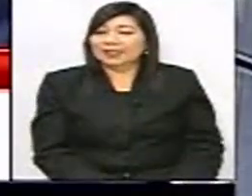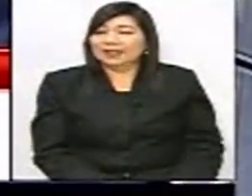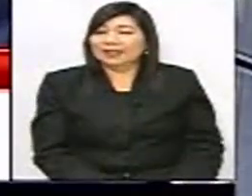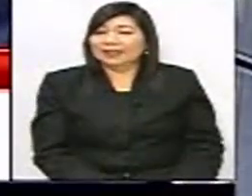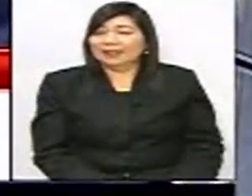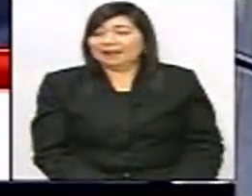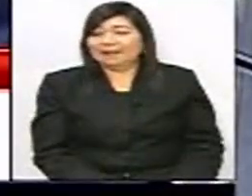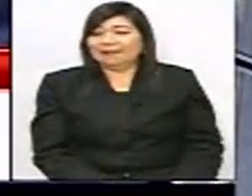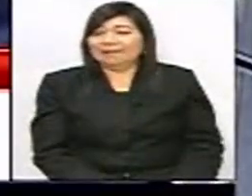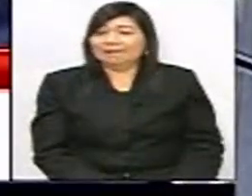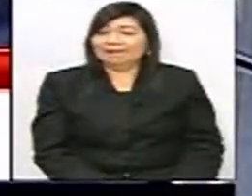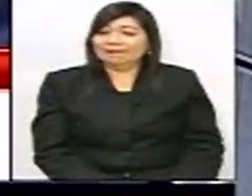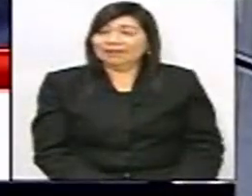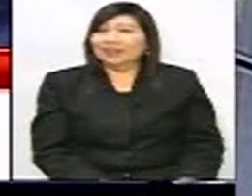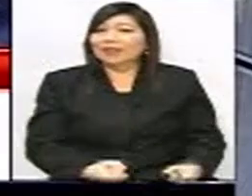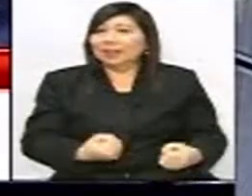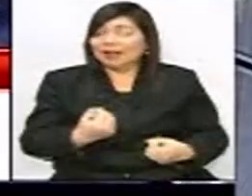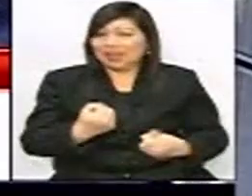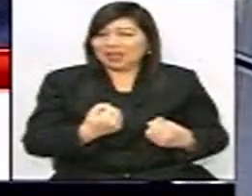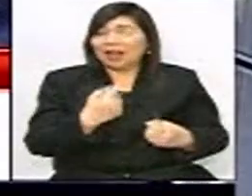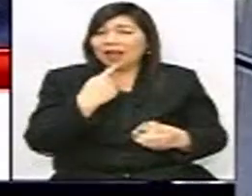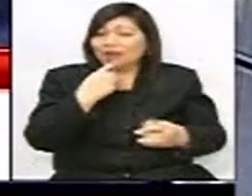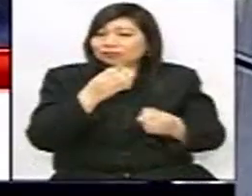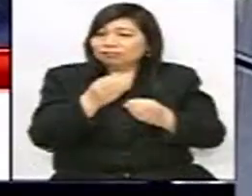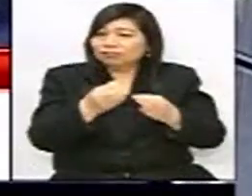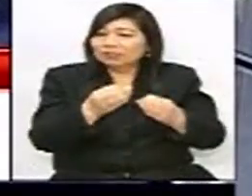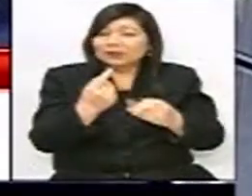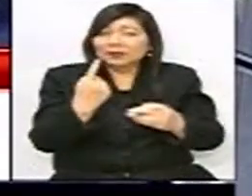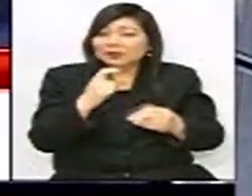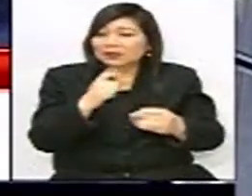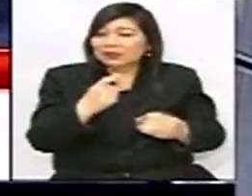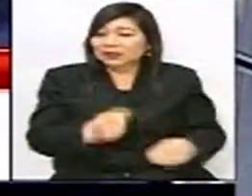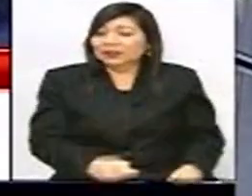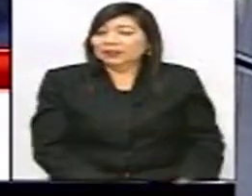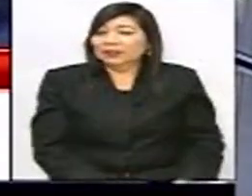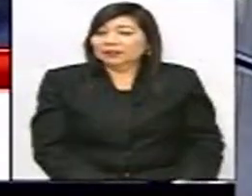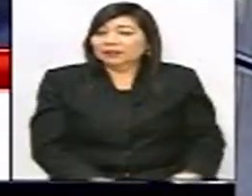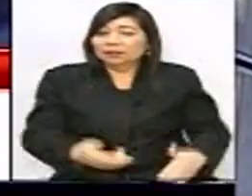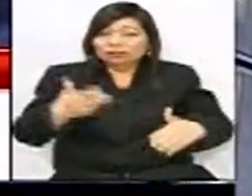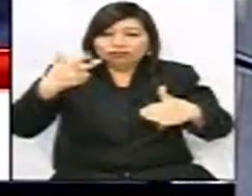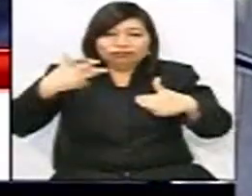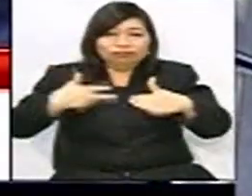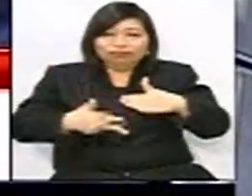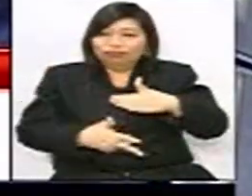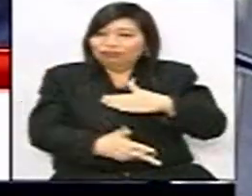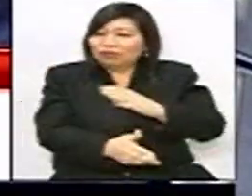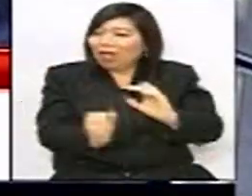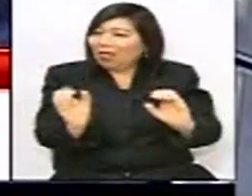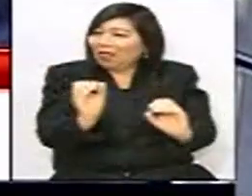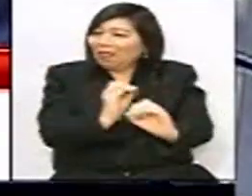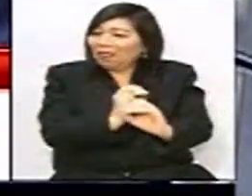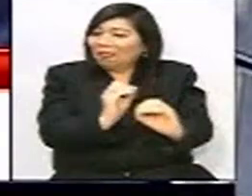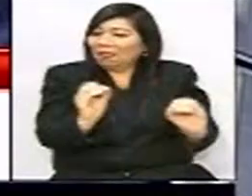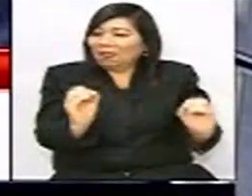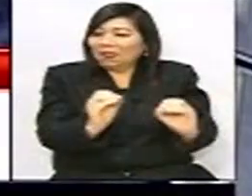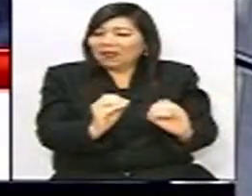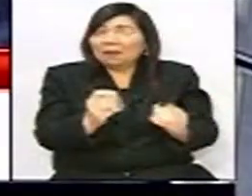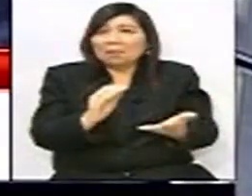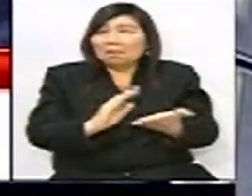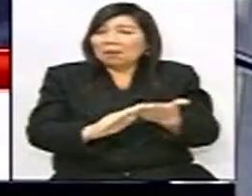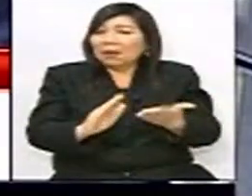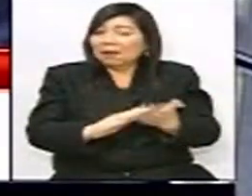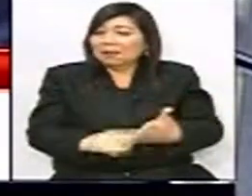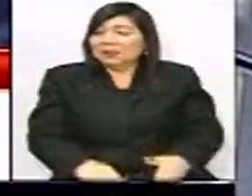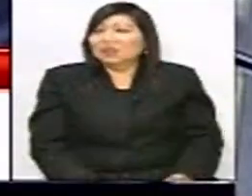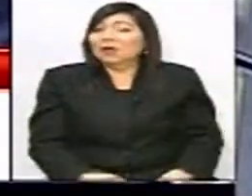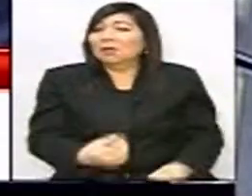lo del transporte. En el transporte solo le quiero decir que los corredores viales no había tenido ninguno autorización, como